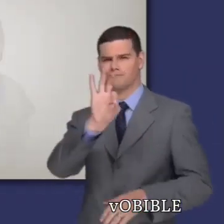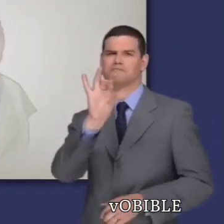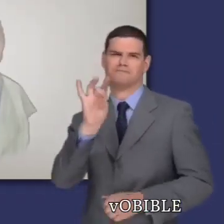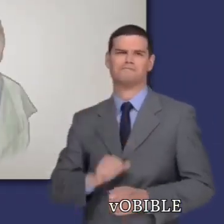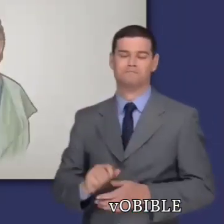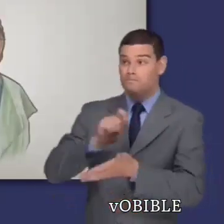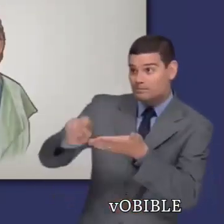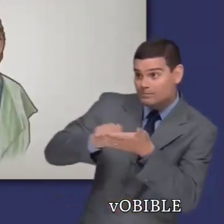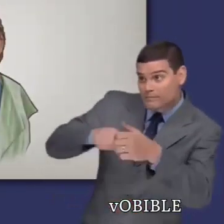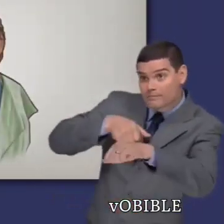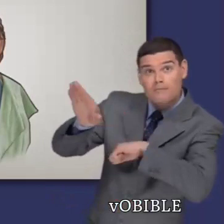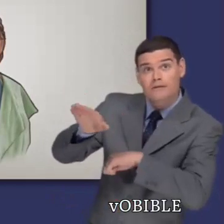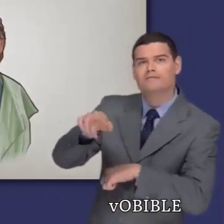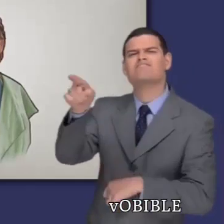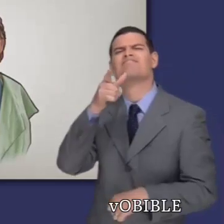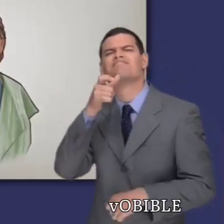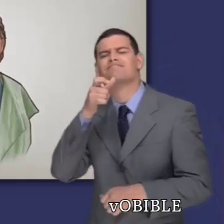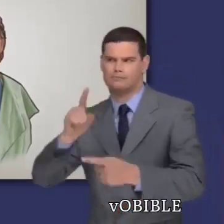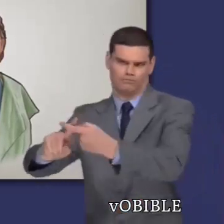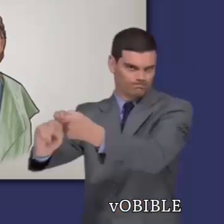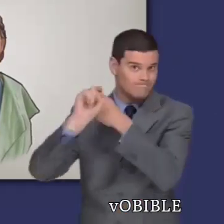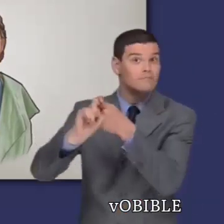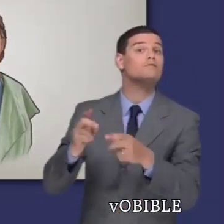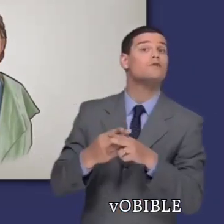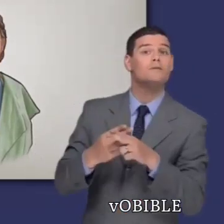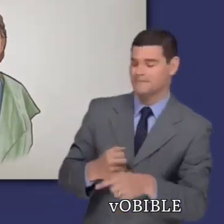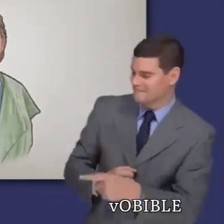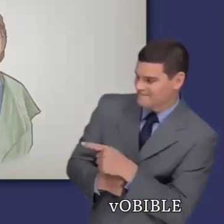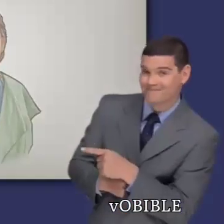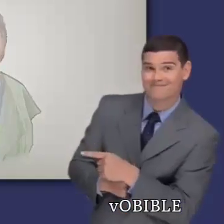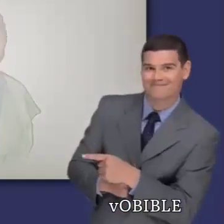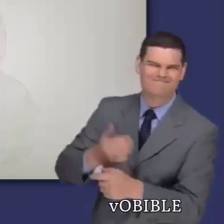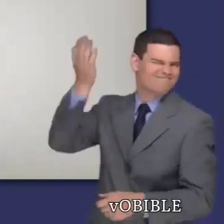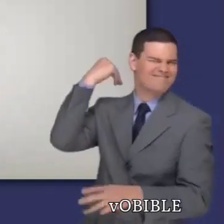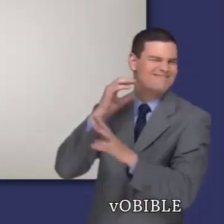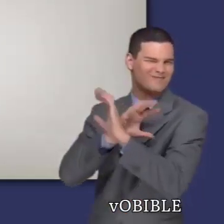muy querido llamado Gayo, nombre romano muy común en aquella época.